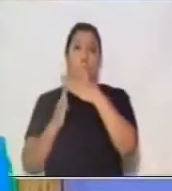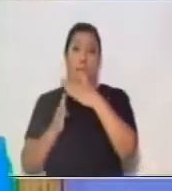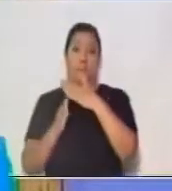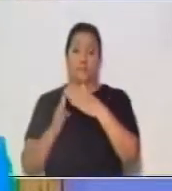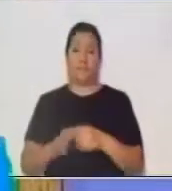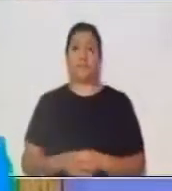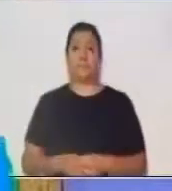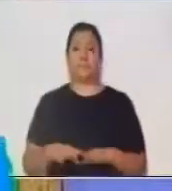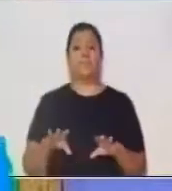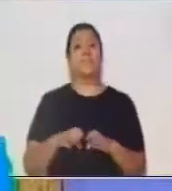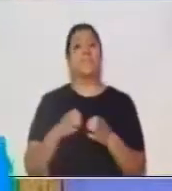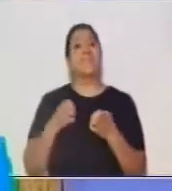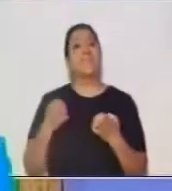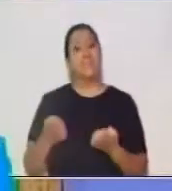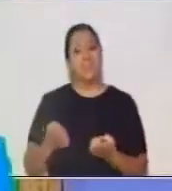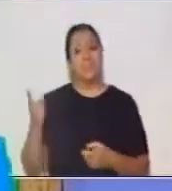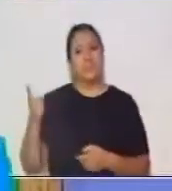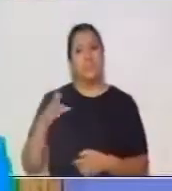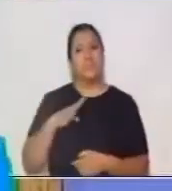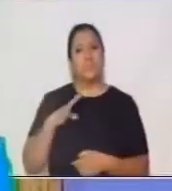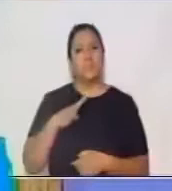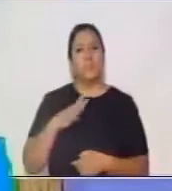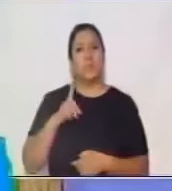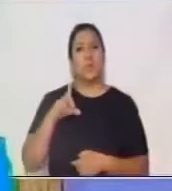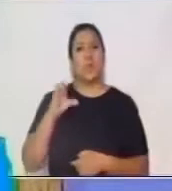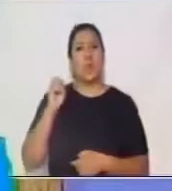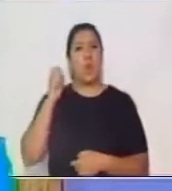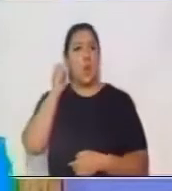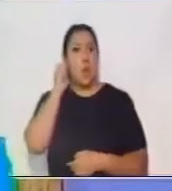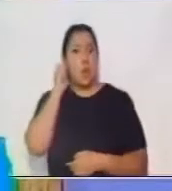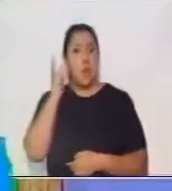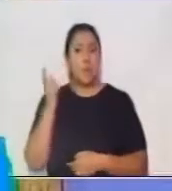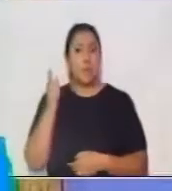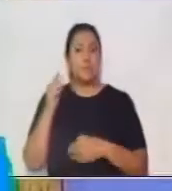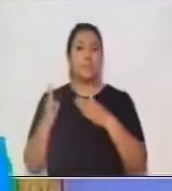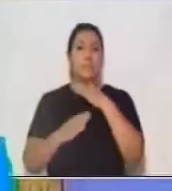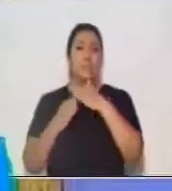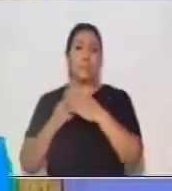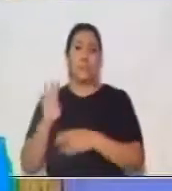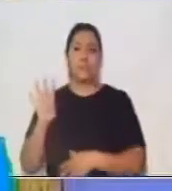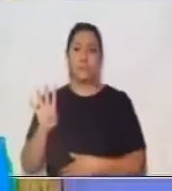Ah, así ayudamos a la gente que no trabaja en grandes empresas. Ay, eres un